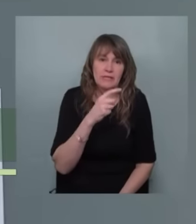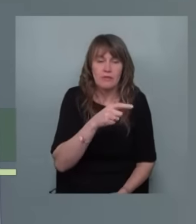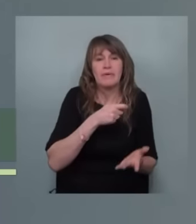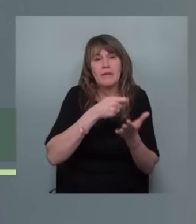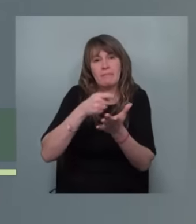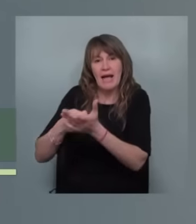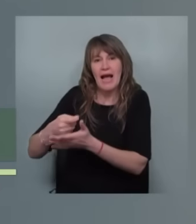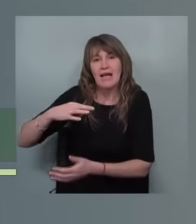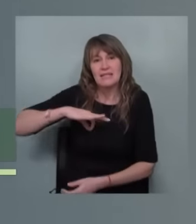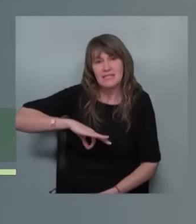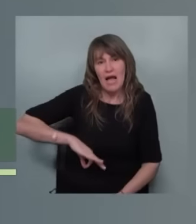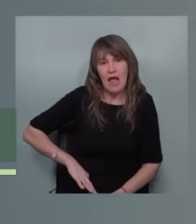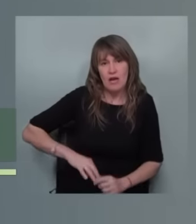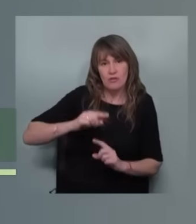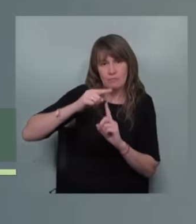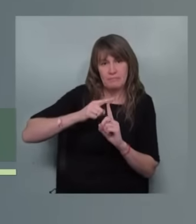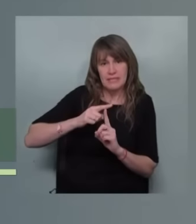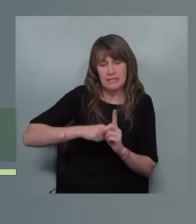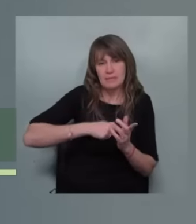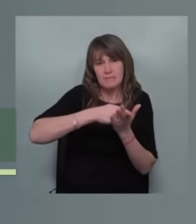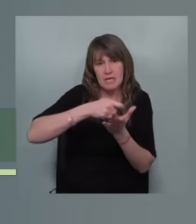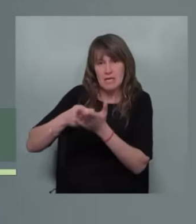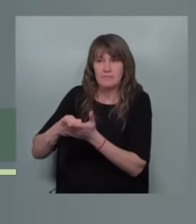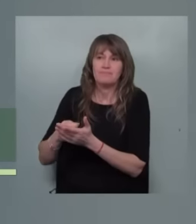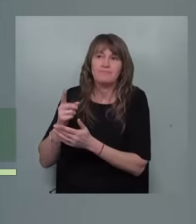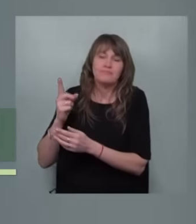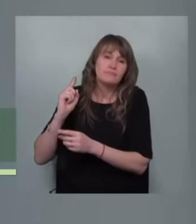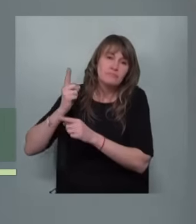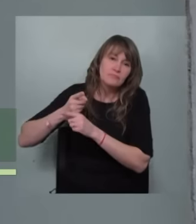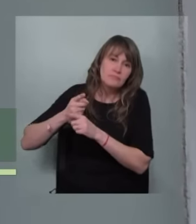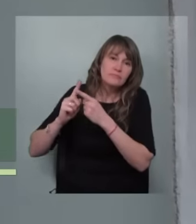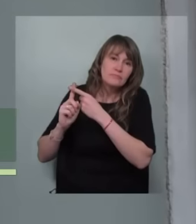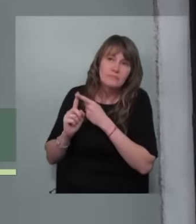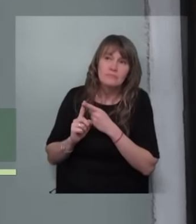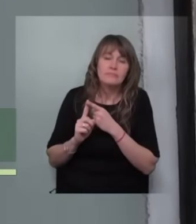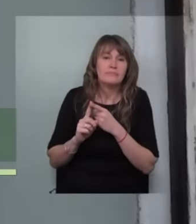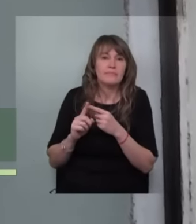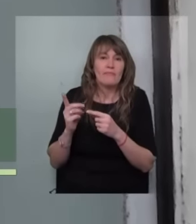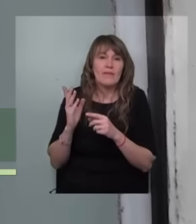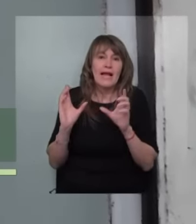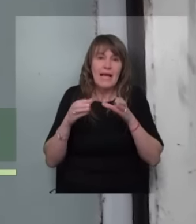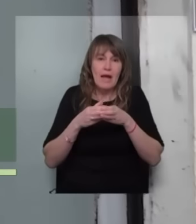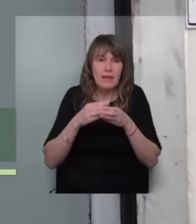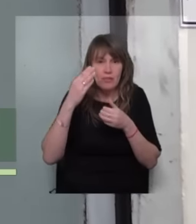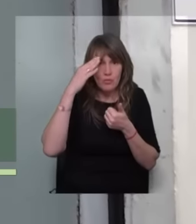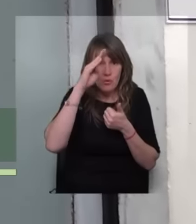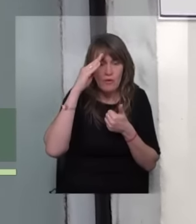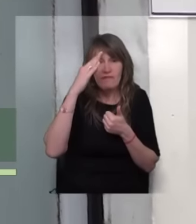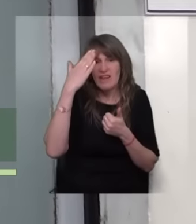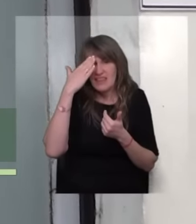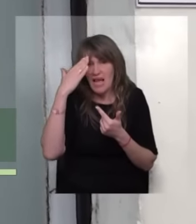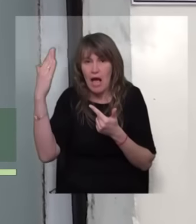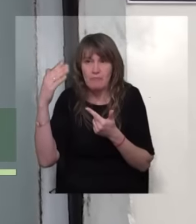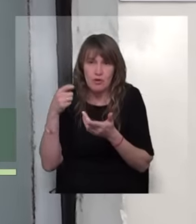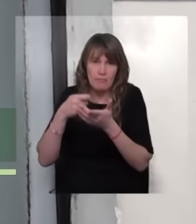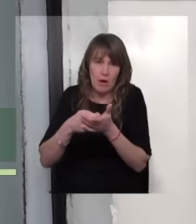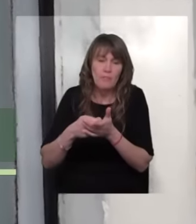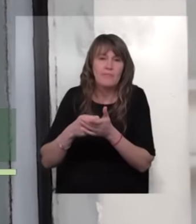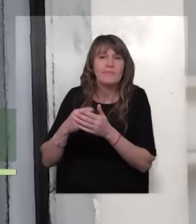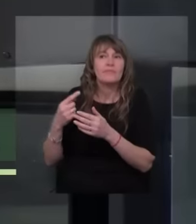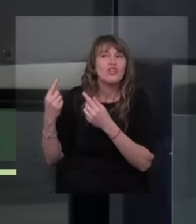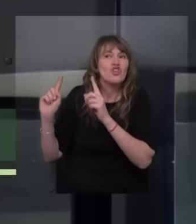los salarios de este mes la decisión tuvo los votos a favor de representantes de Cabildo abierto partido Colorado y frente amplio y el voto contrario